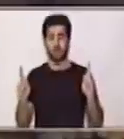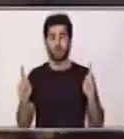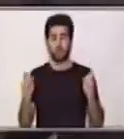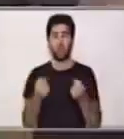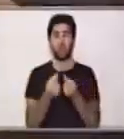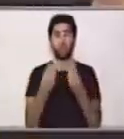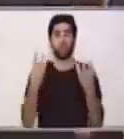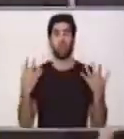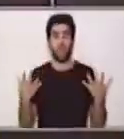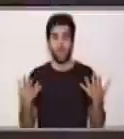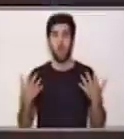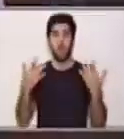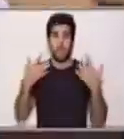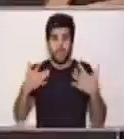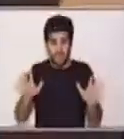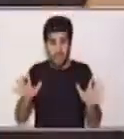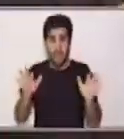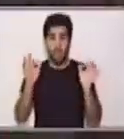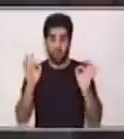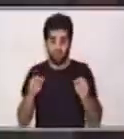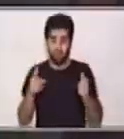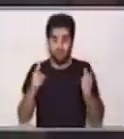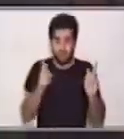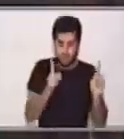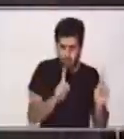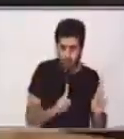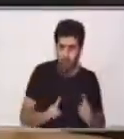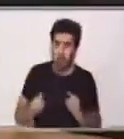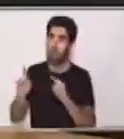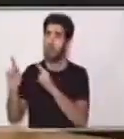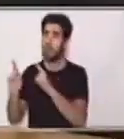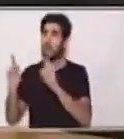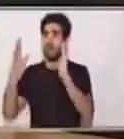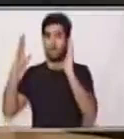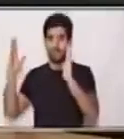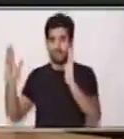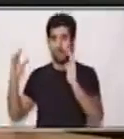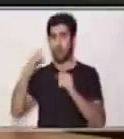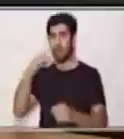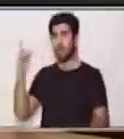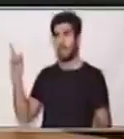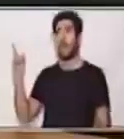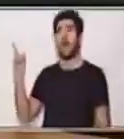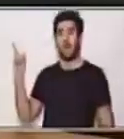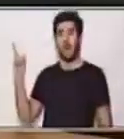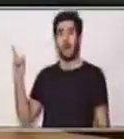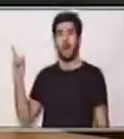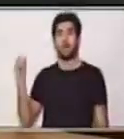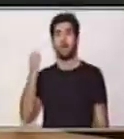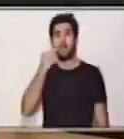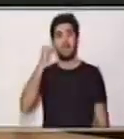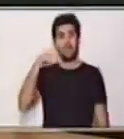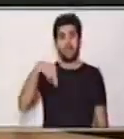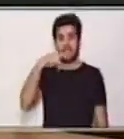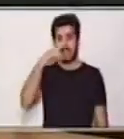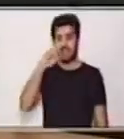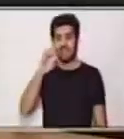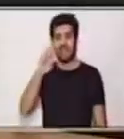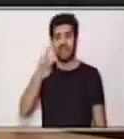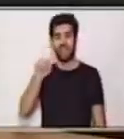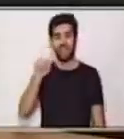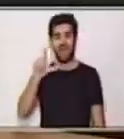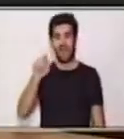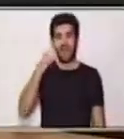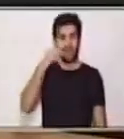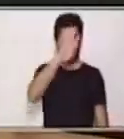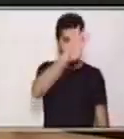intervalo. Y entonces ahora trasladémonos a la tabla, vamos a calcular, y ya tenemos preparado acá